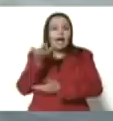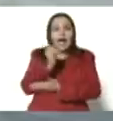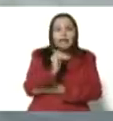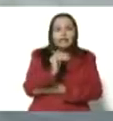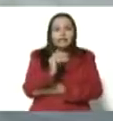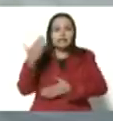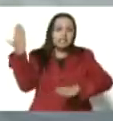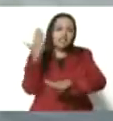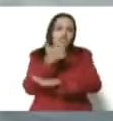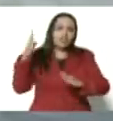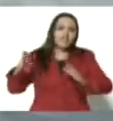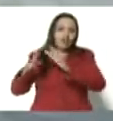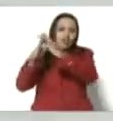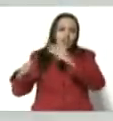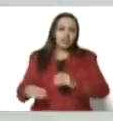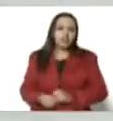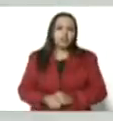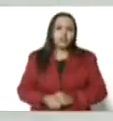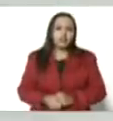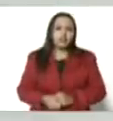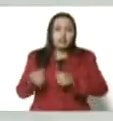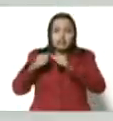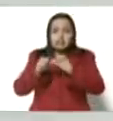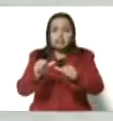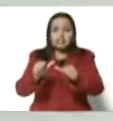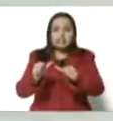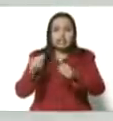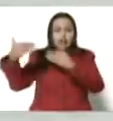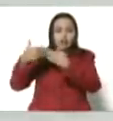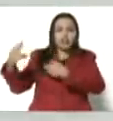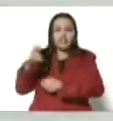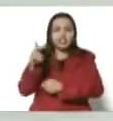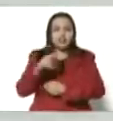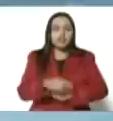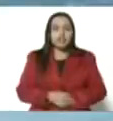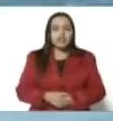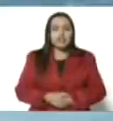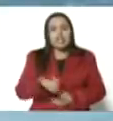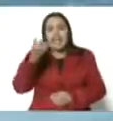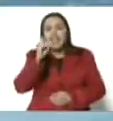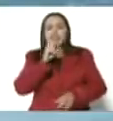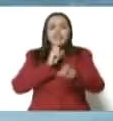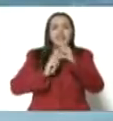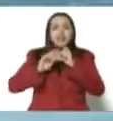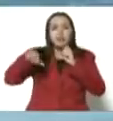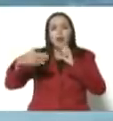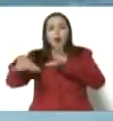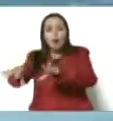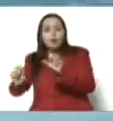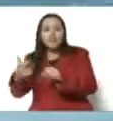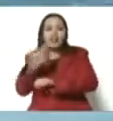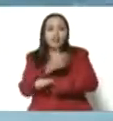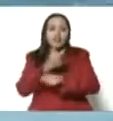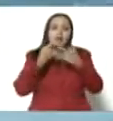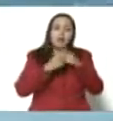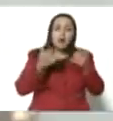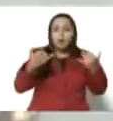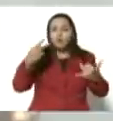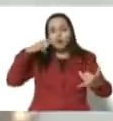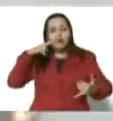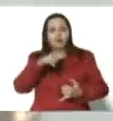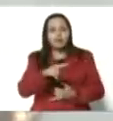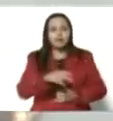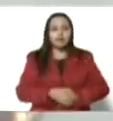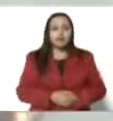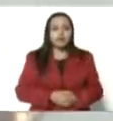las sanciones y el bloqueo a activos que tiene Venezuela en el exterior y que han limitado la adquisición de estas vacunas. Sin embargo, vemos allí ese esfuerzo